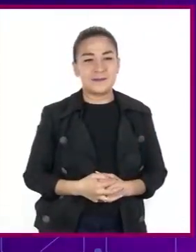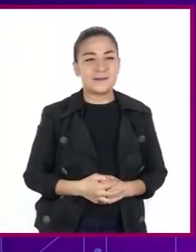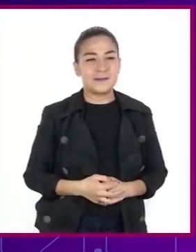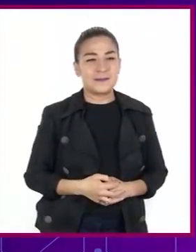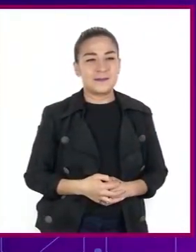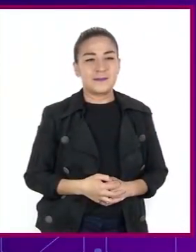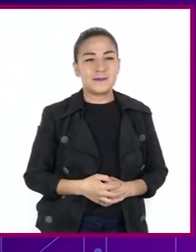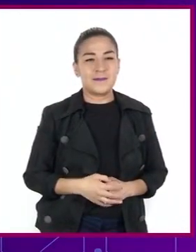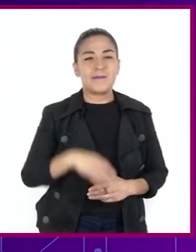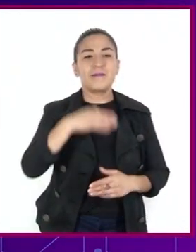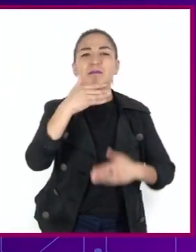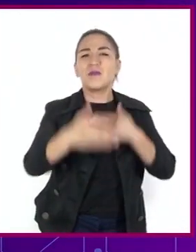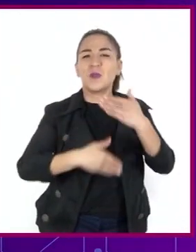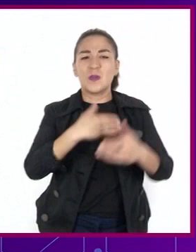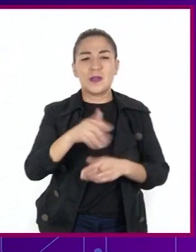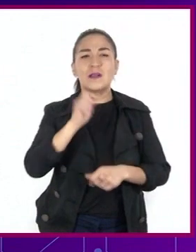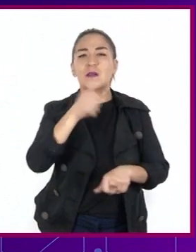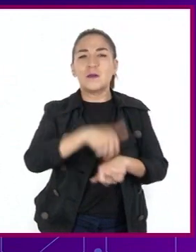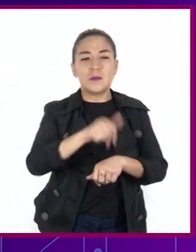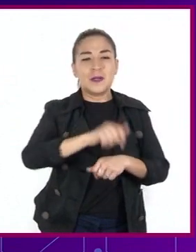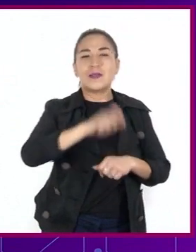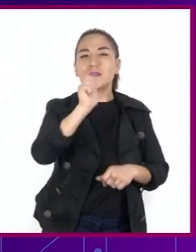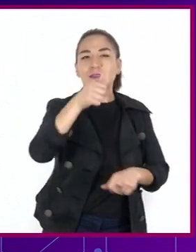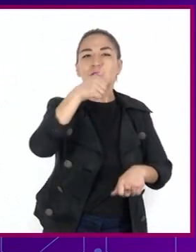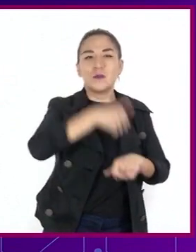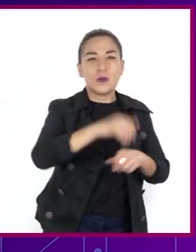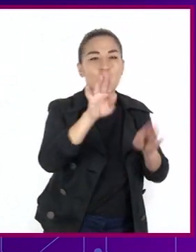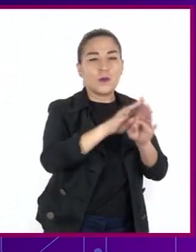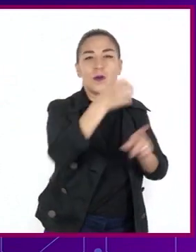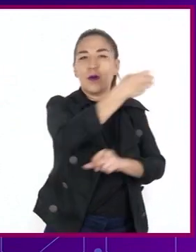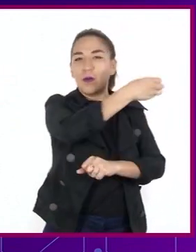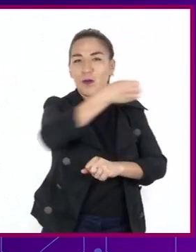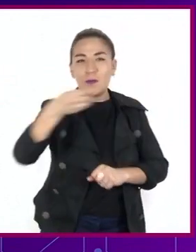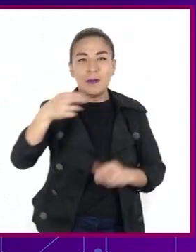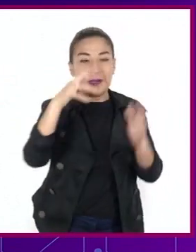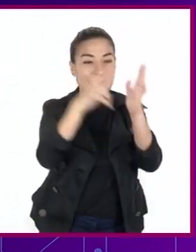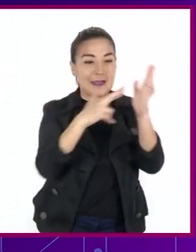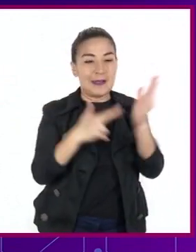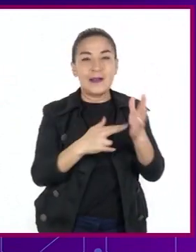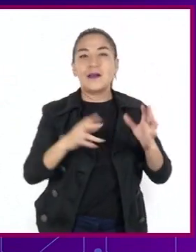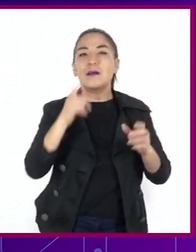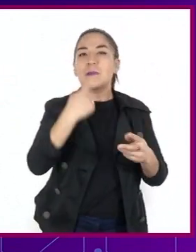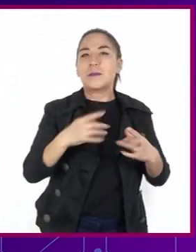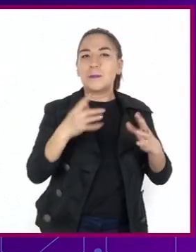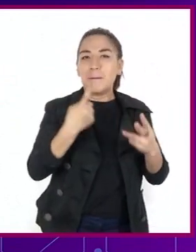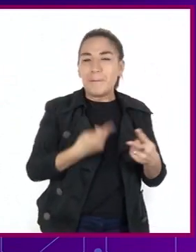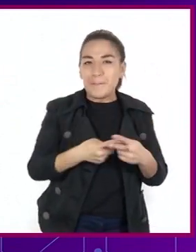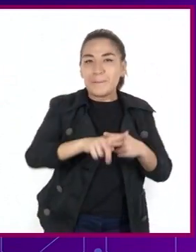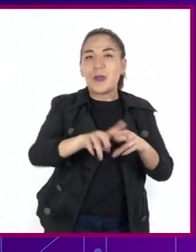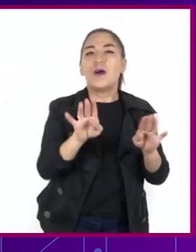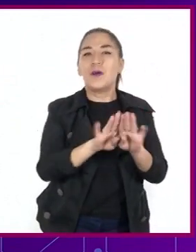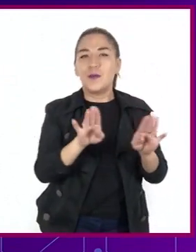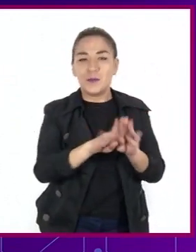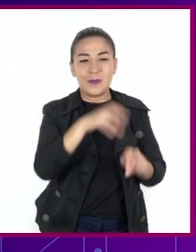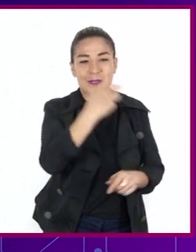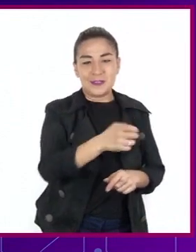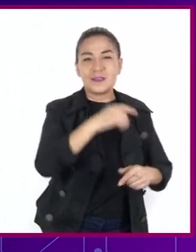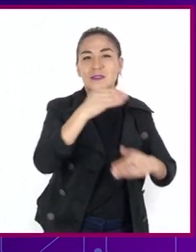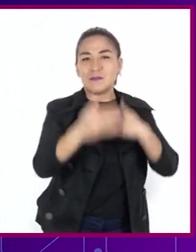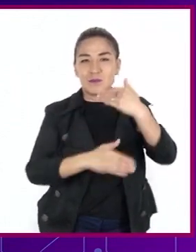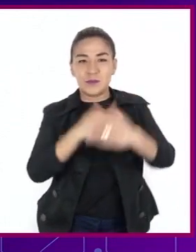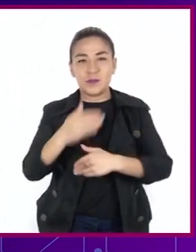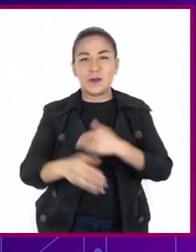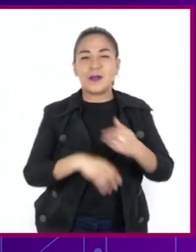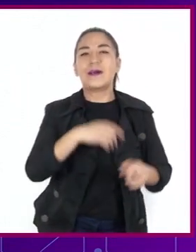Una sucesión es un conjunto de números ordenados a través de la regla que los origina. Los elementos que forman una sucesión numérica